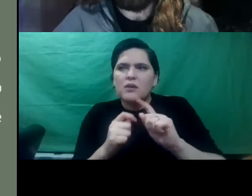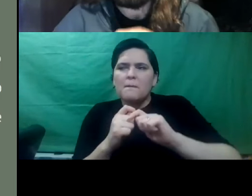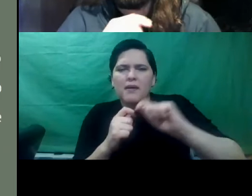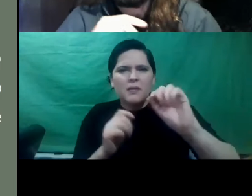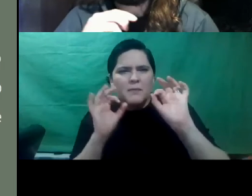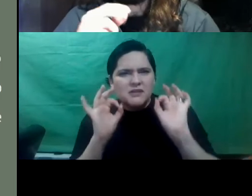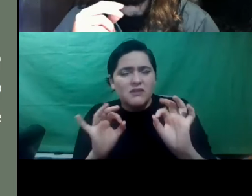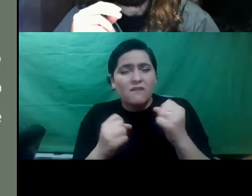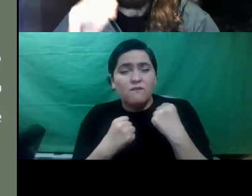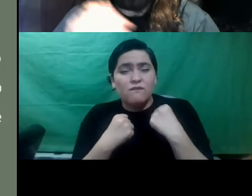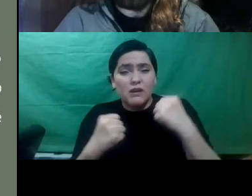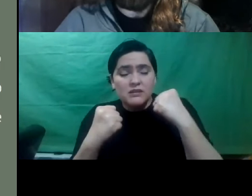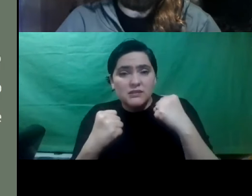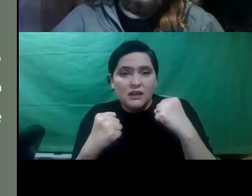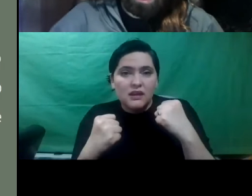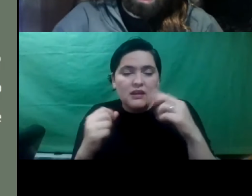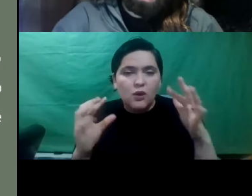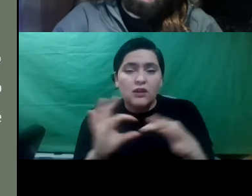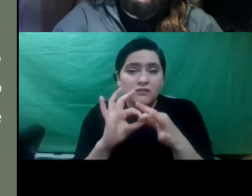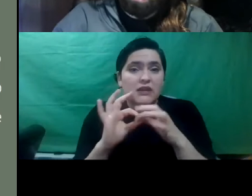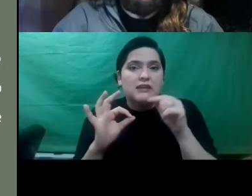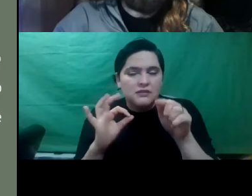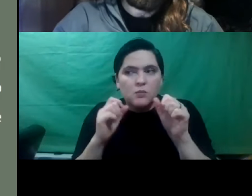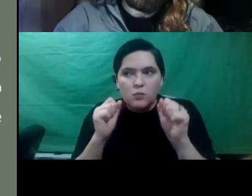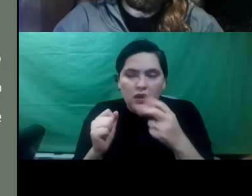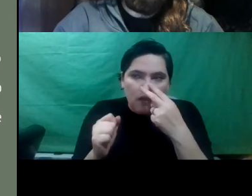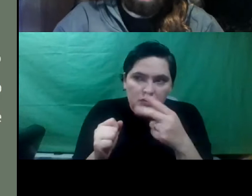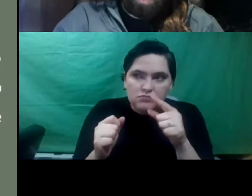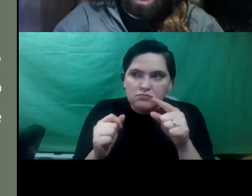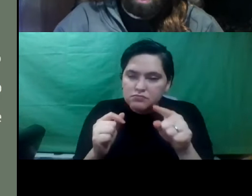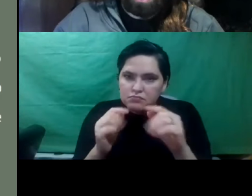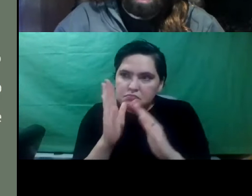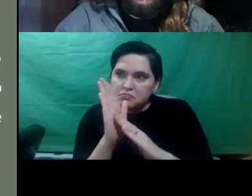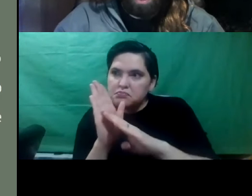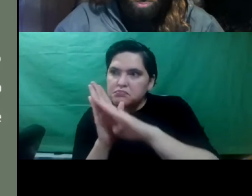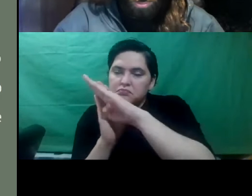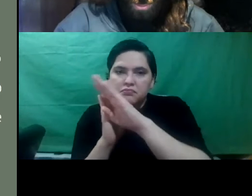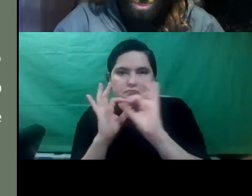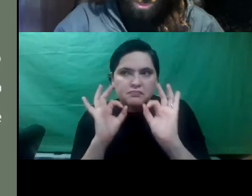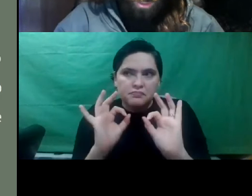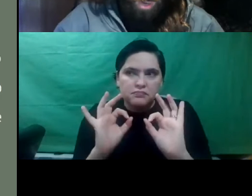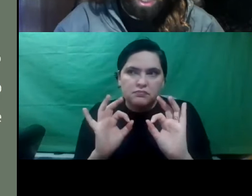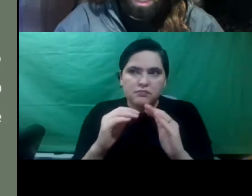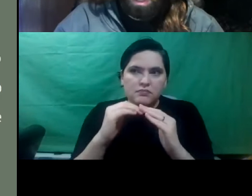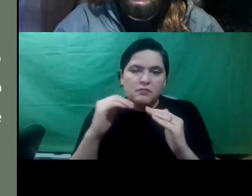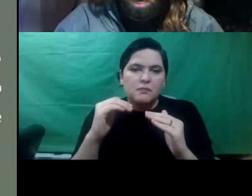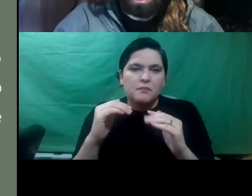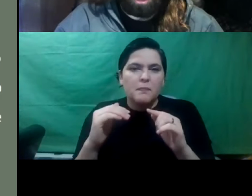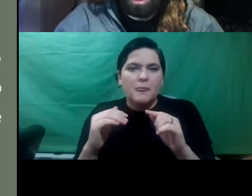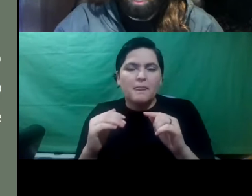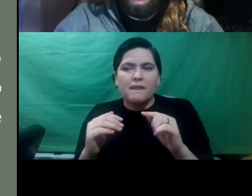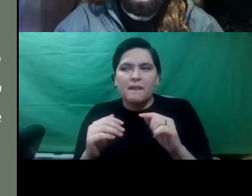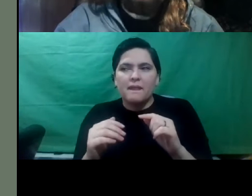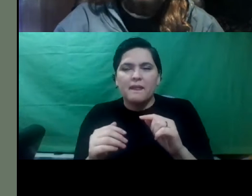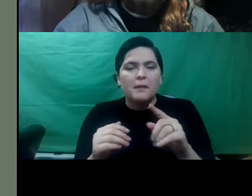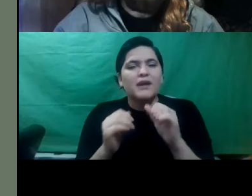como la fuerza, podemos reproducir estos efectos en la entropía inducidos por agonistas del receptor de